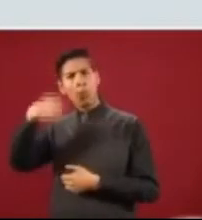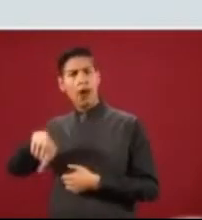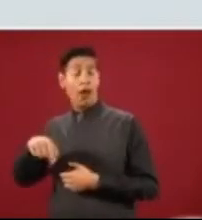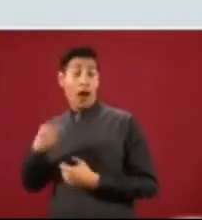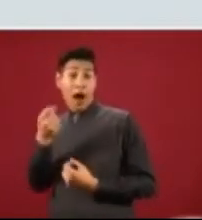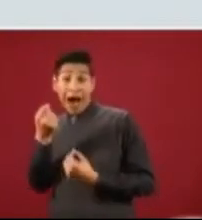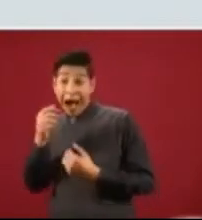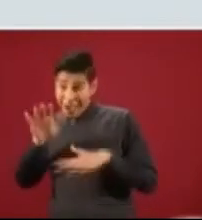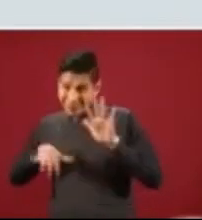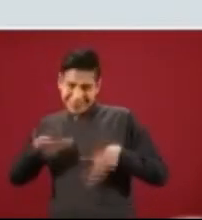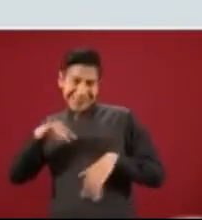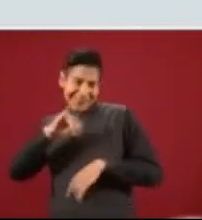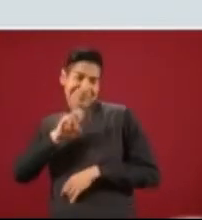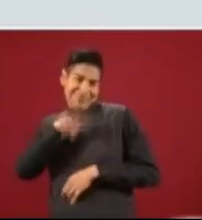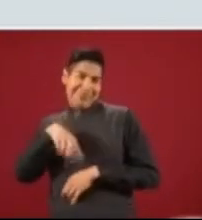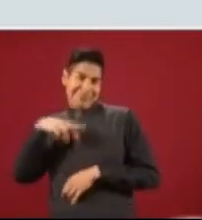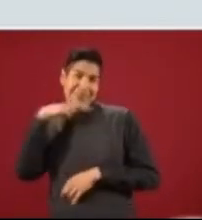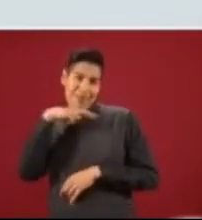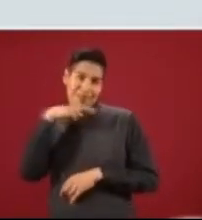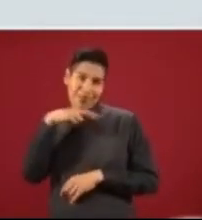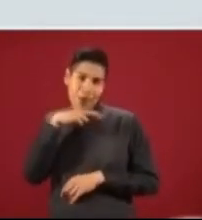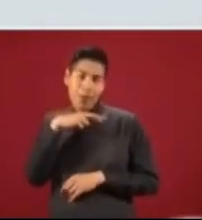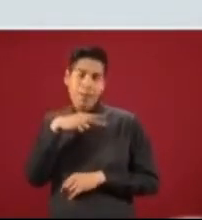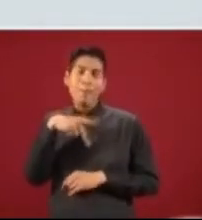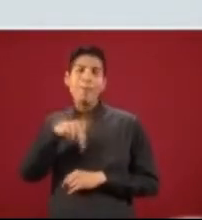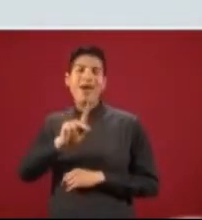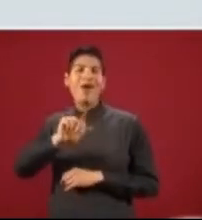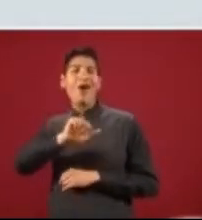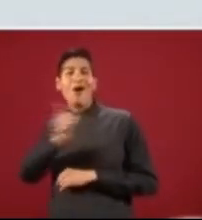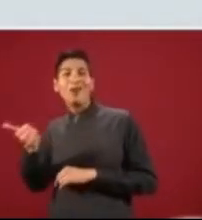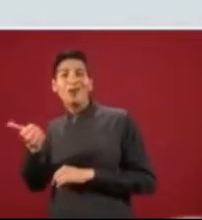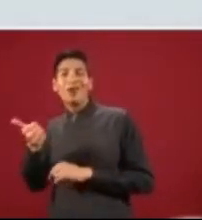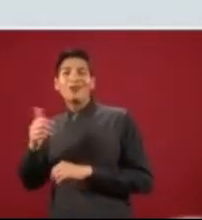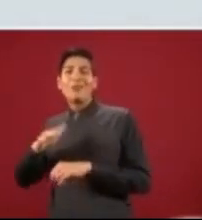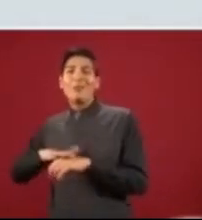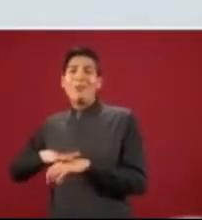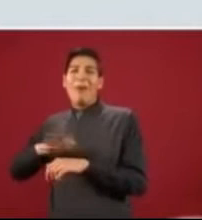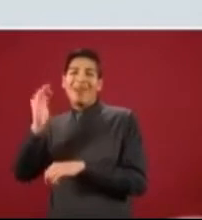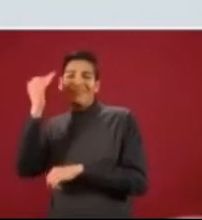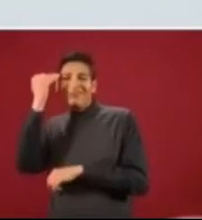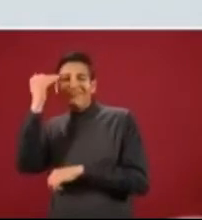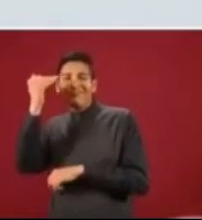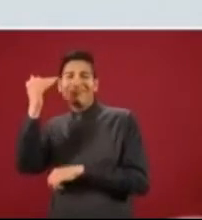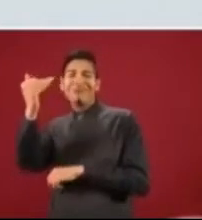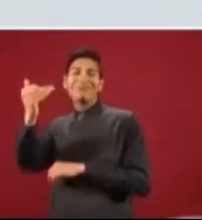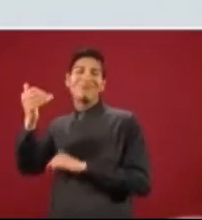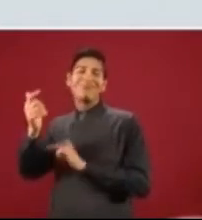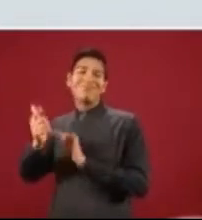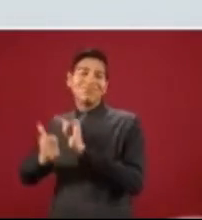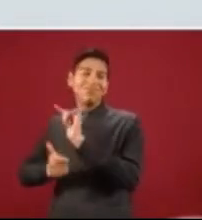acelerada. Hay otros cambios que requieren sus tiempos porque implican